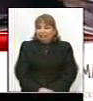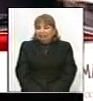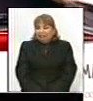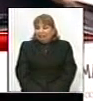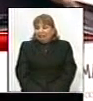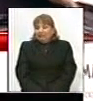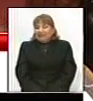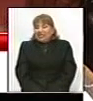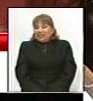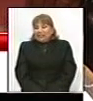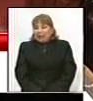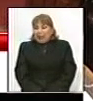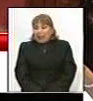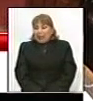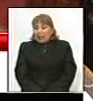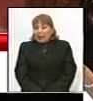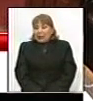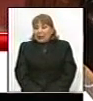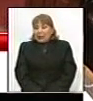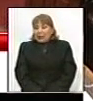presidencia.